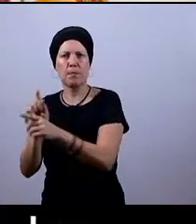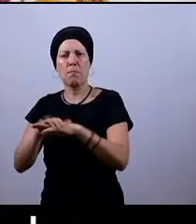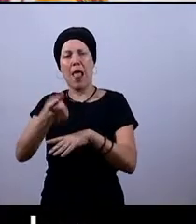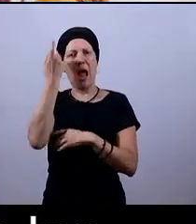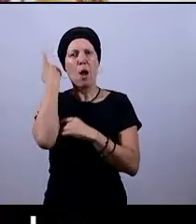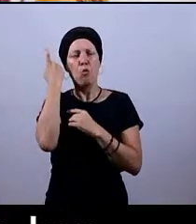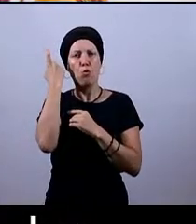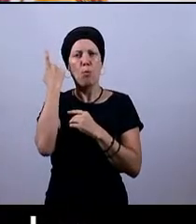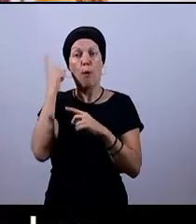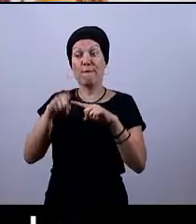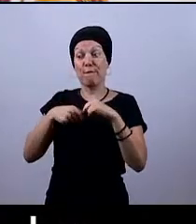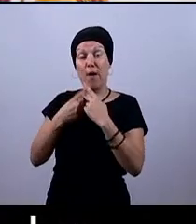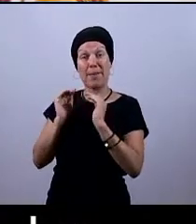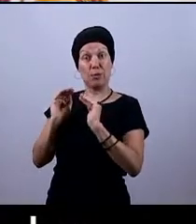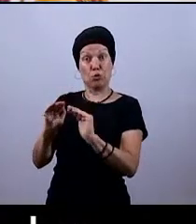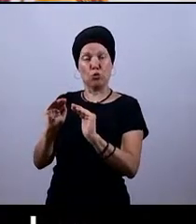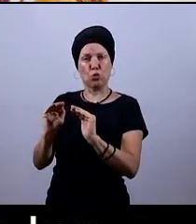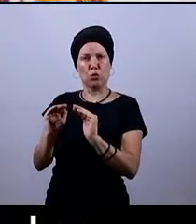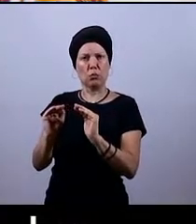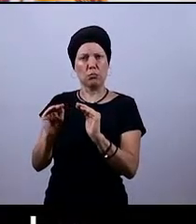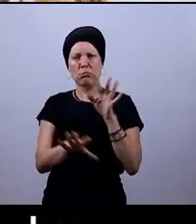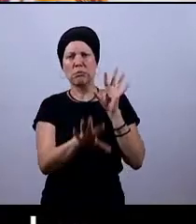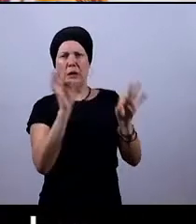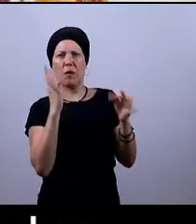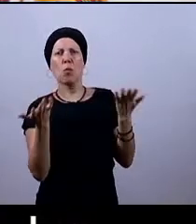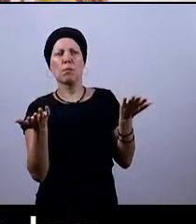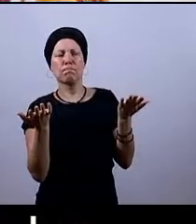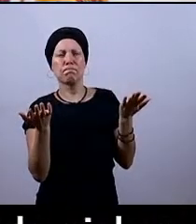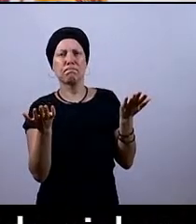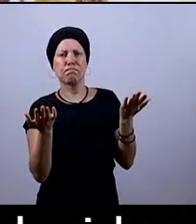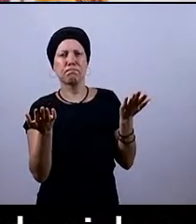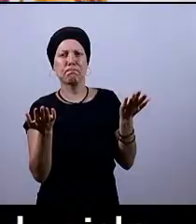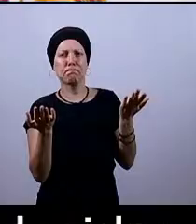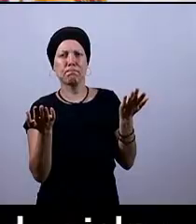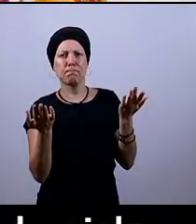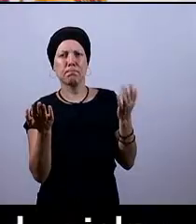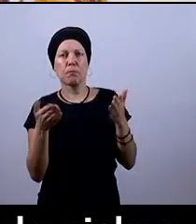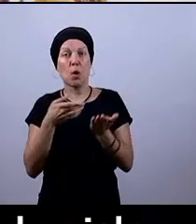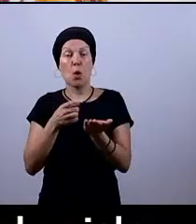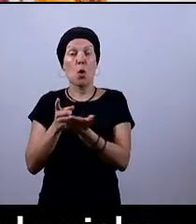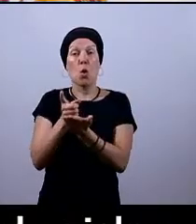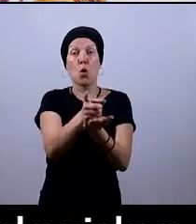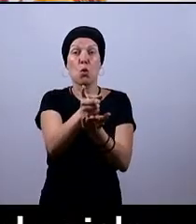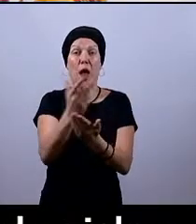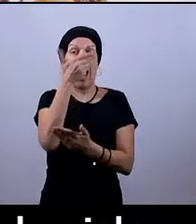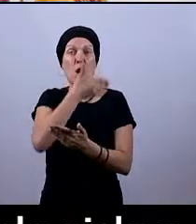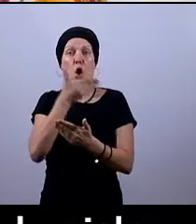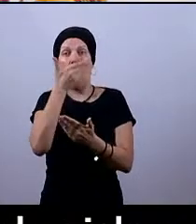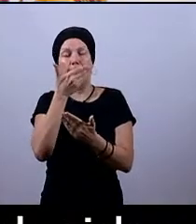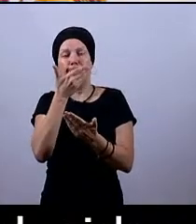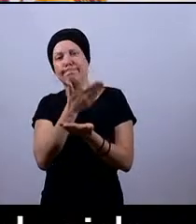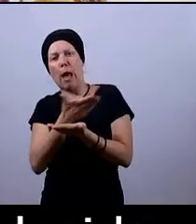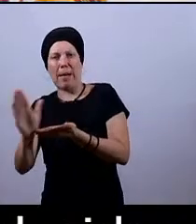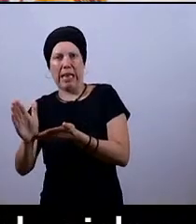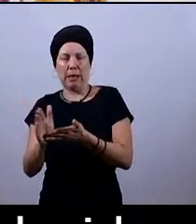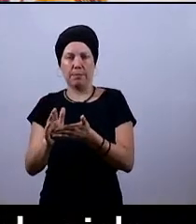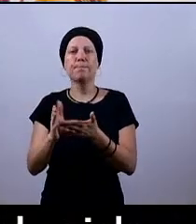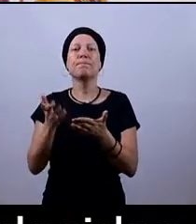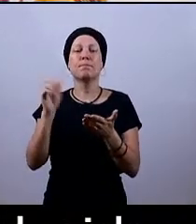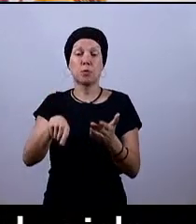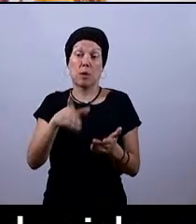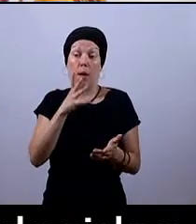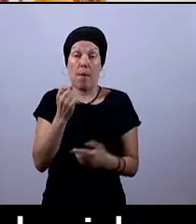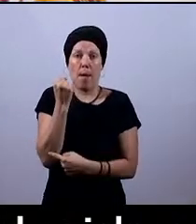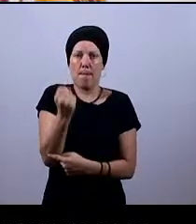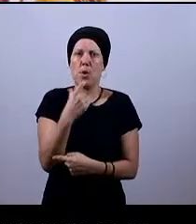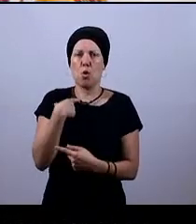alumnos cuyas familias decidan no acogerse a las rutas escolares. También apoyamos a los alumnos que